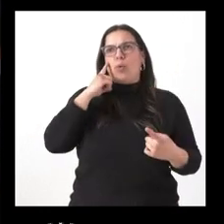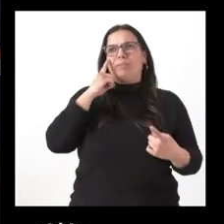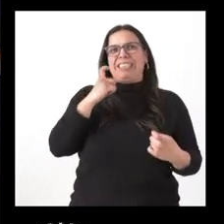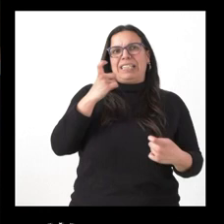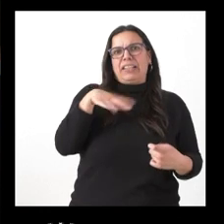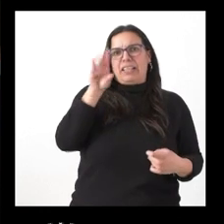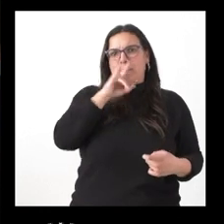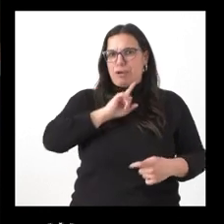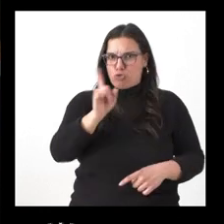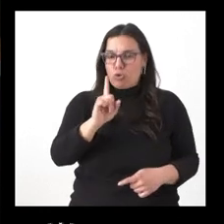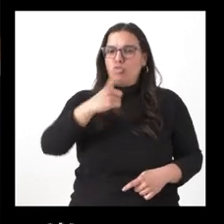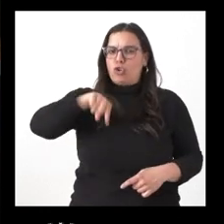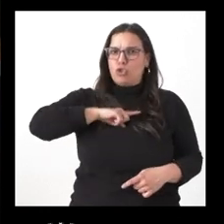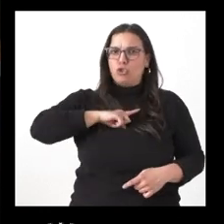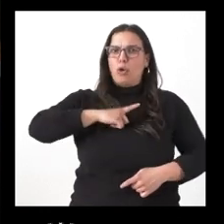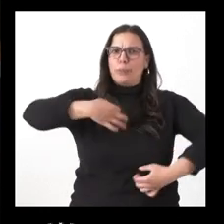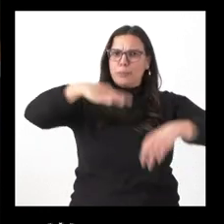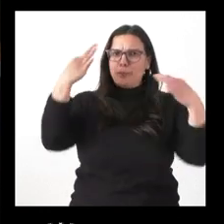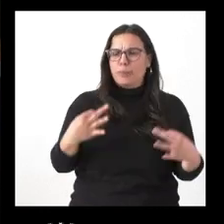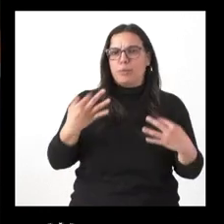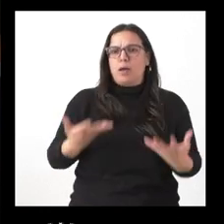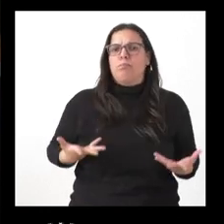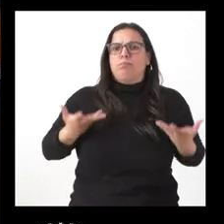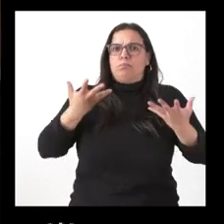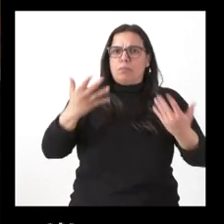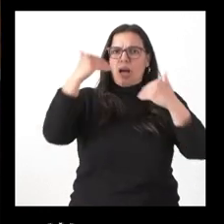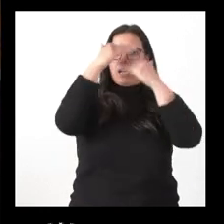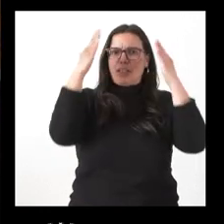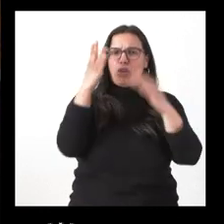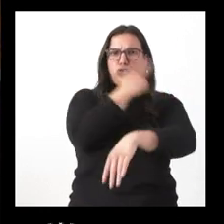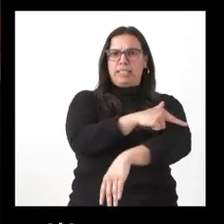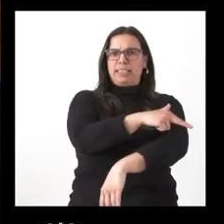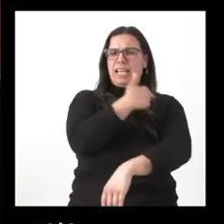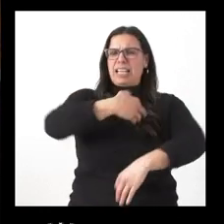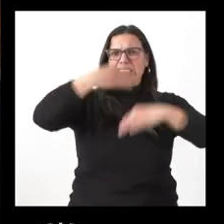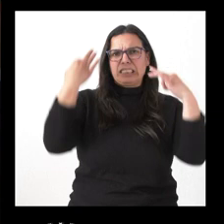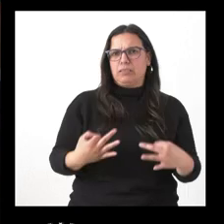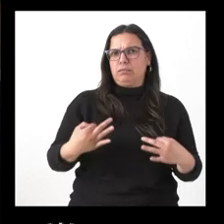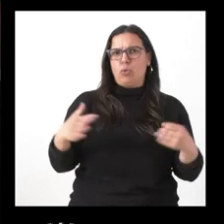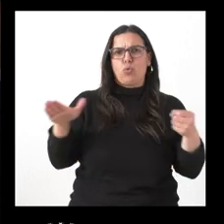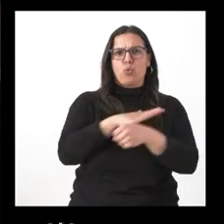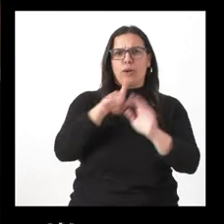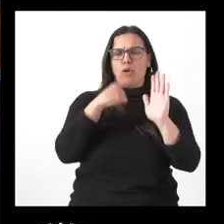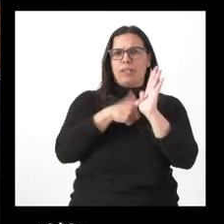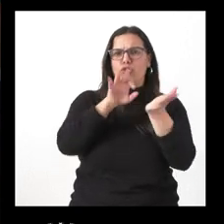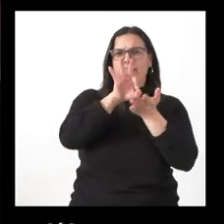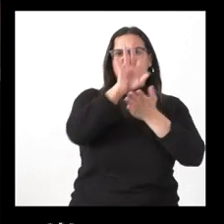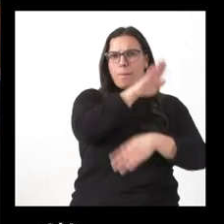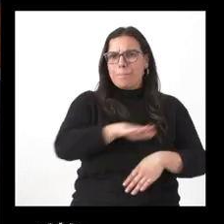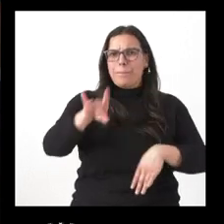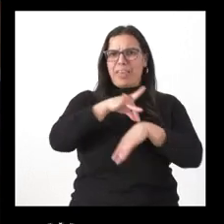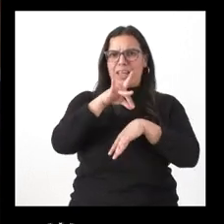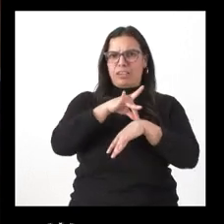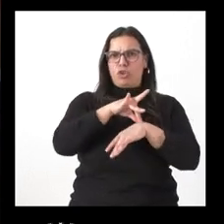que no es que nosotros garantizamos plenamente la asistencia sanitaria en los servicios pediátricos de Castilla y león que